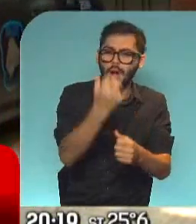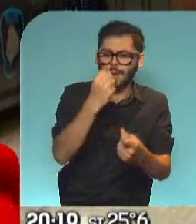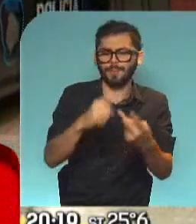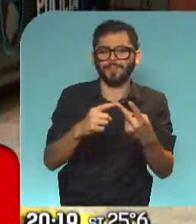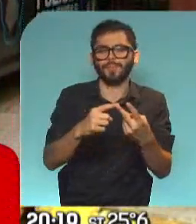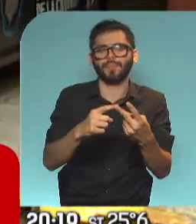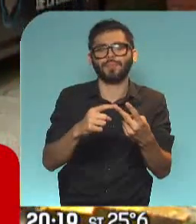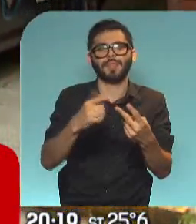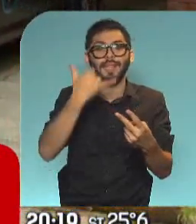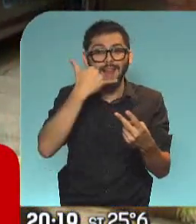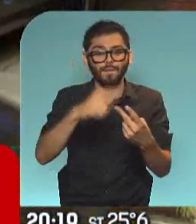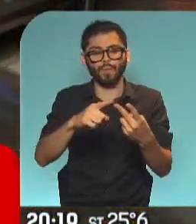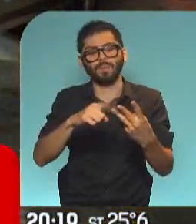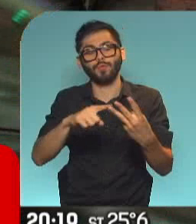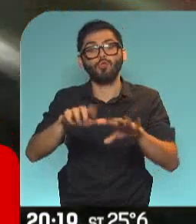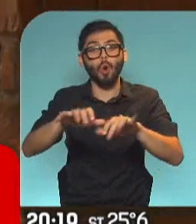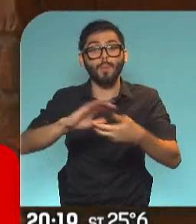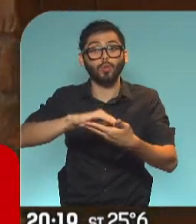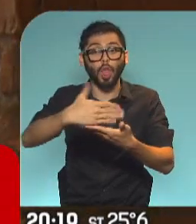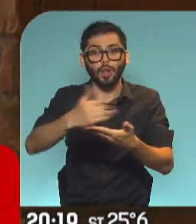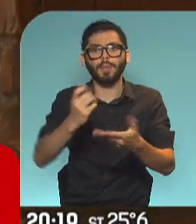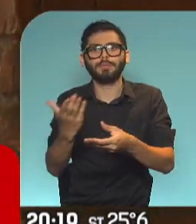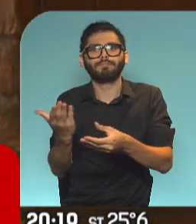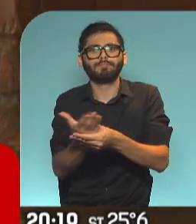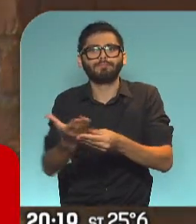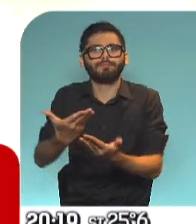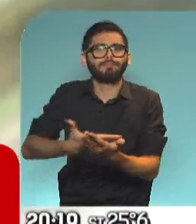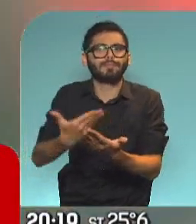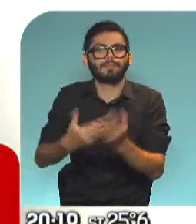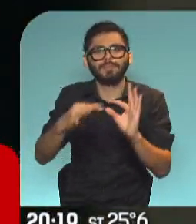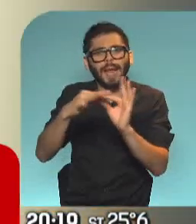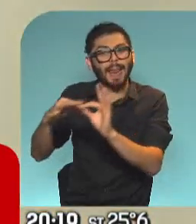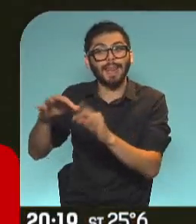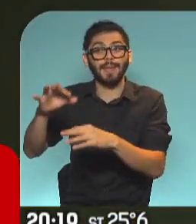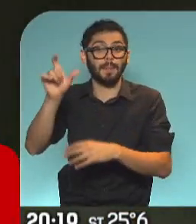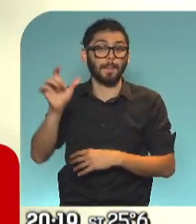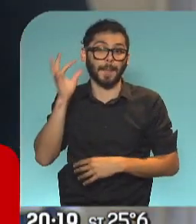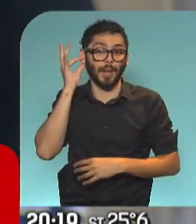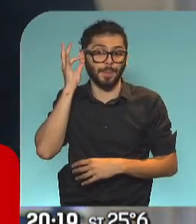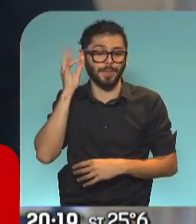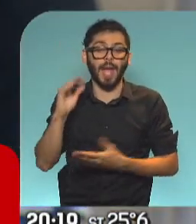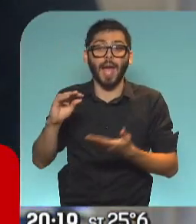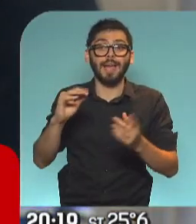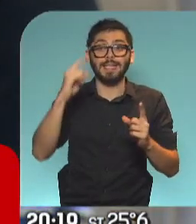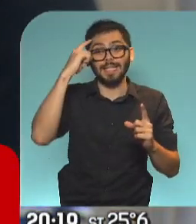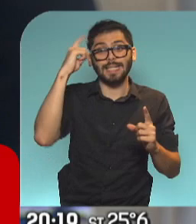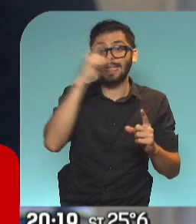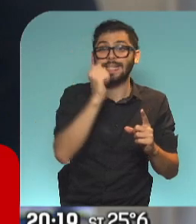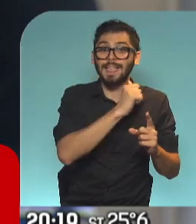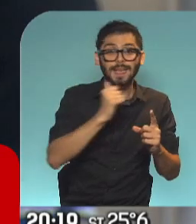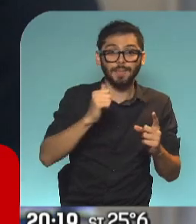celulares, computadoras y documentación médica referida al paciente. La abogada de la psiquiatra, estamos hablando de Vadim